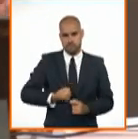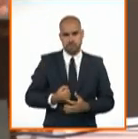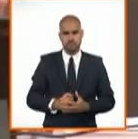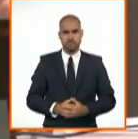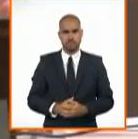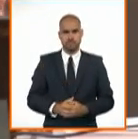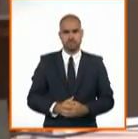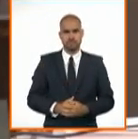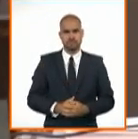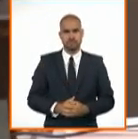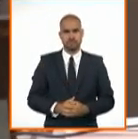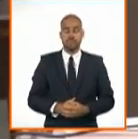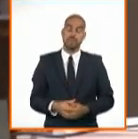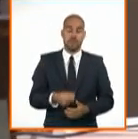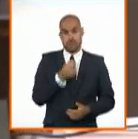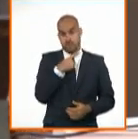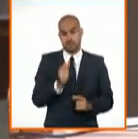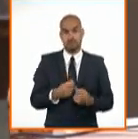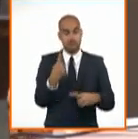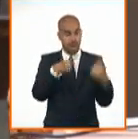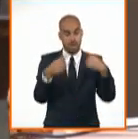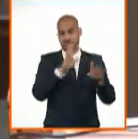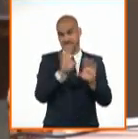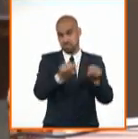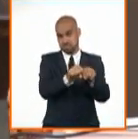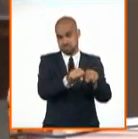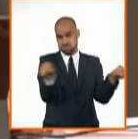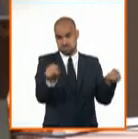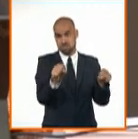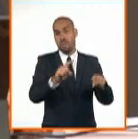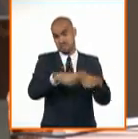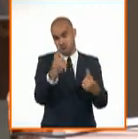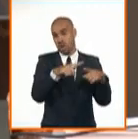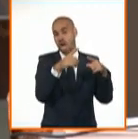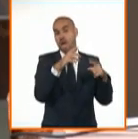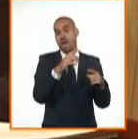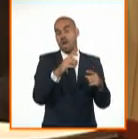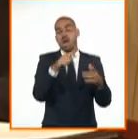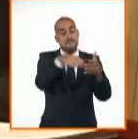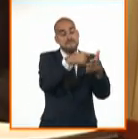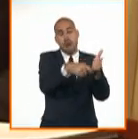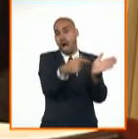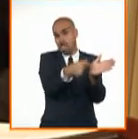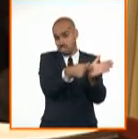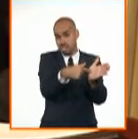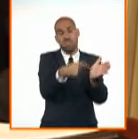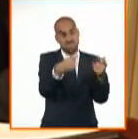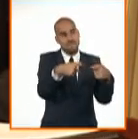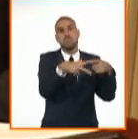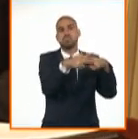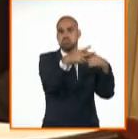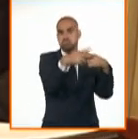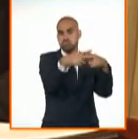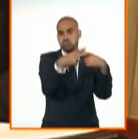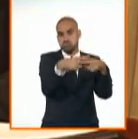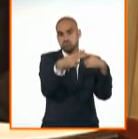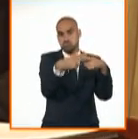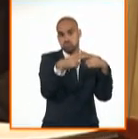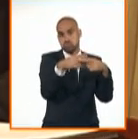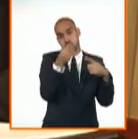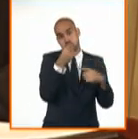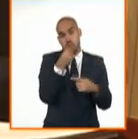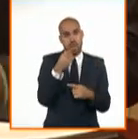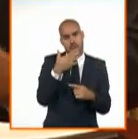por un lado hay plantas que están fuera de servicio por estos mantenimientos programados necesarios para garantizar una mejor situación y mayor